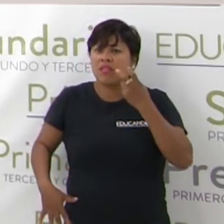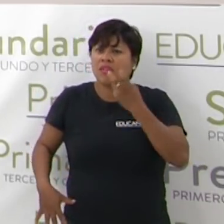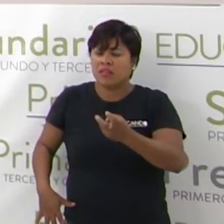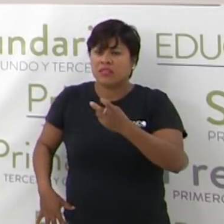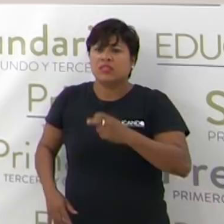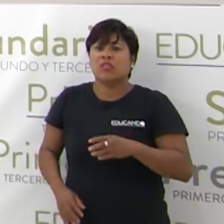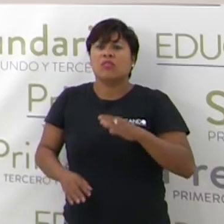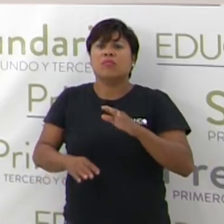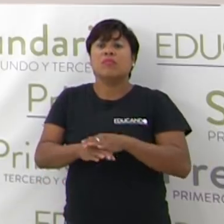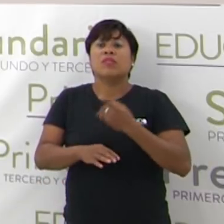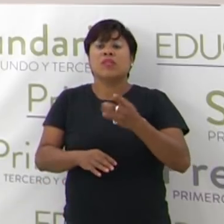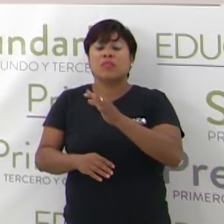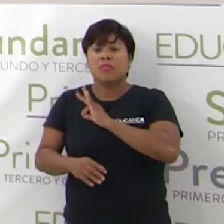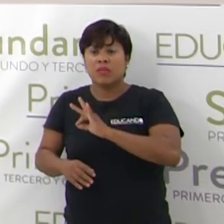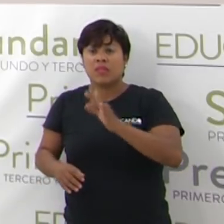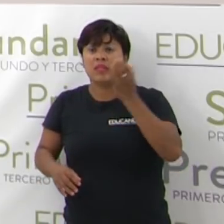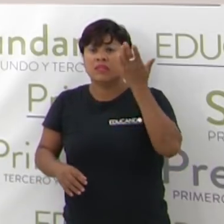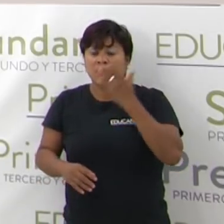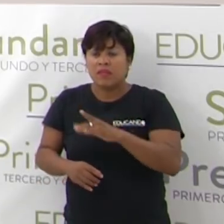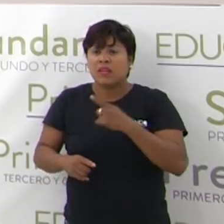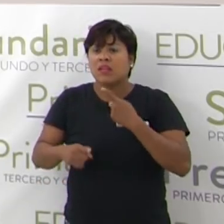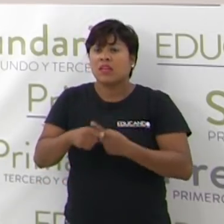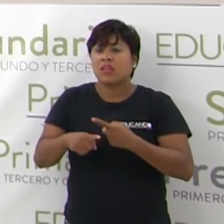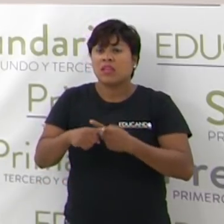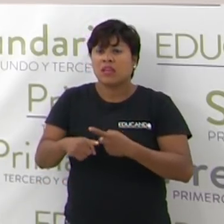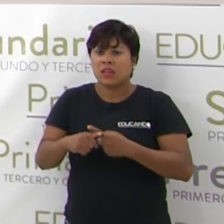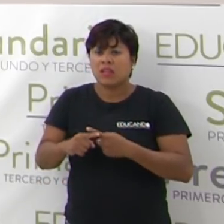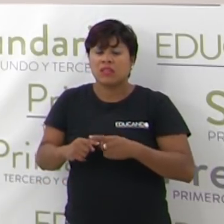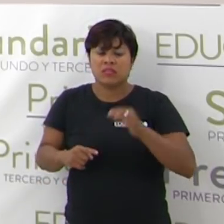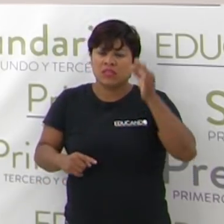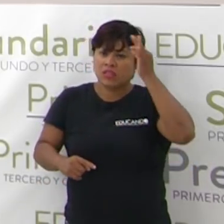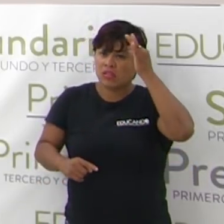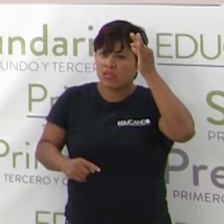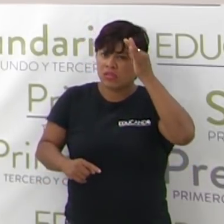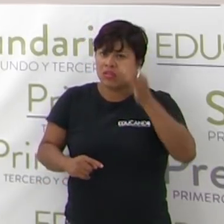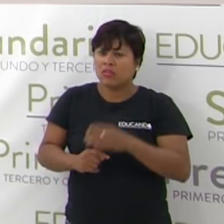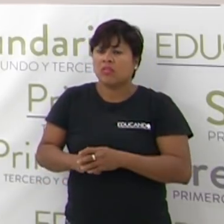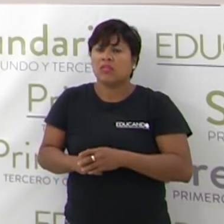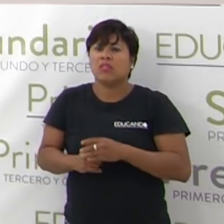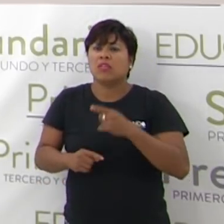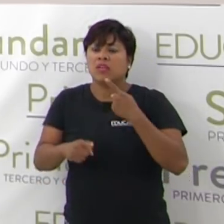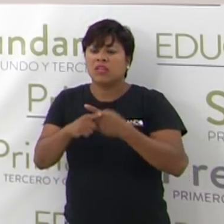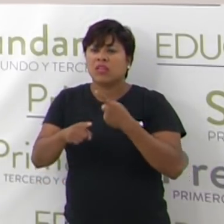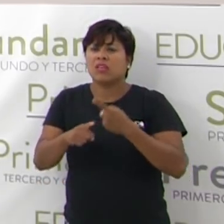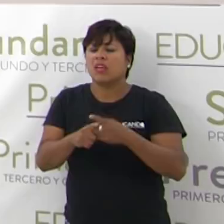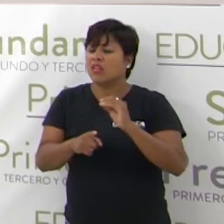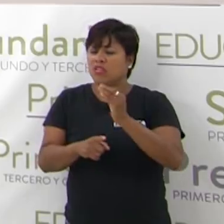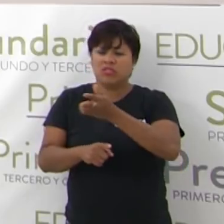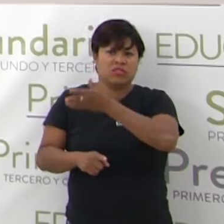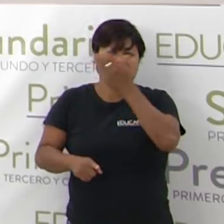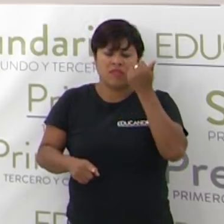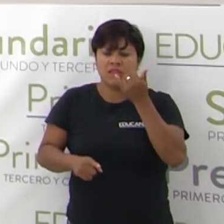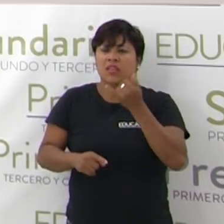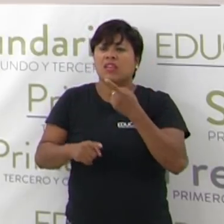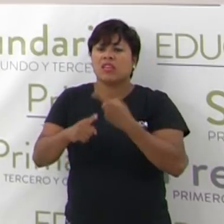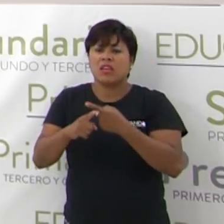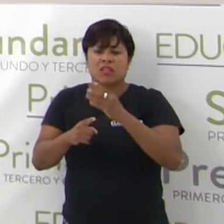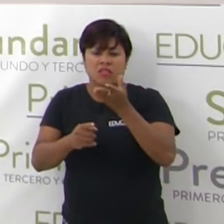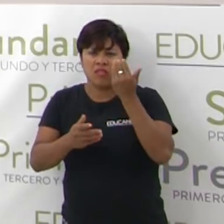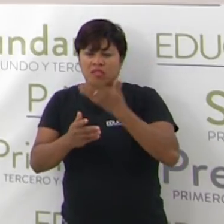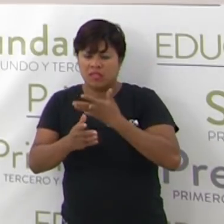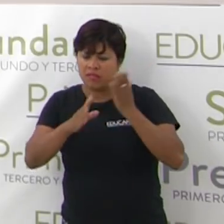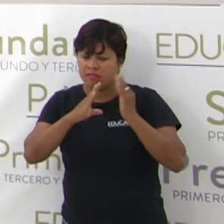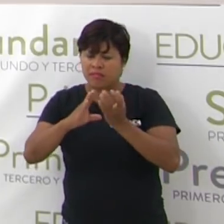porque podría saber quiénes son los tontos, quiénes son los ineptos y quiénes son los indoctos de mi